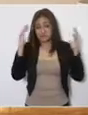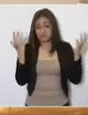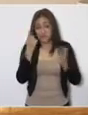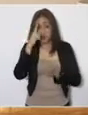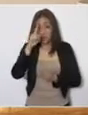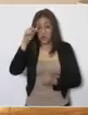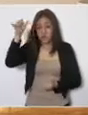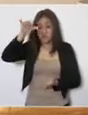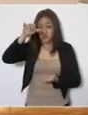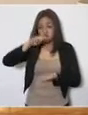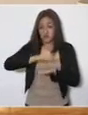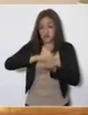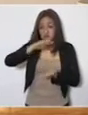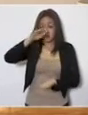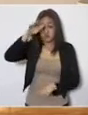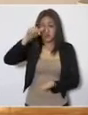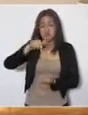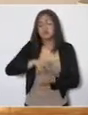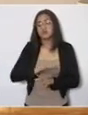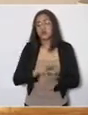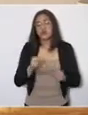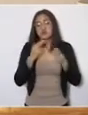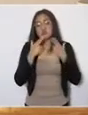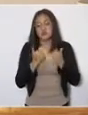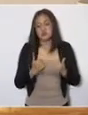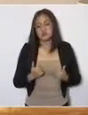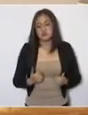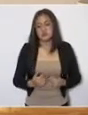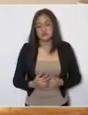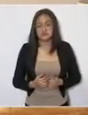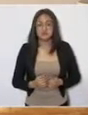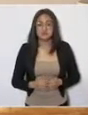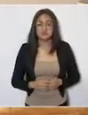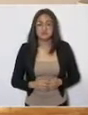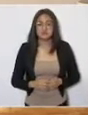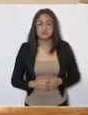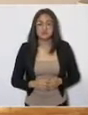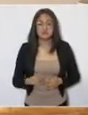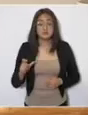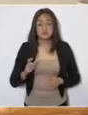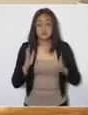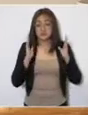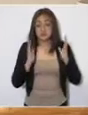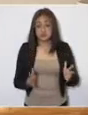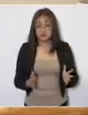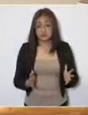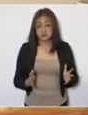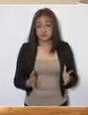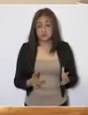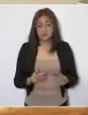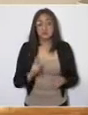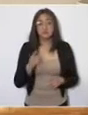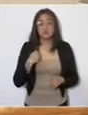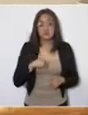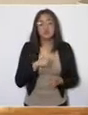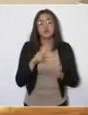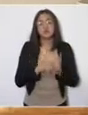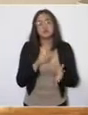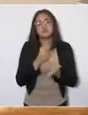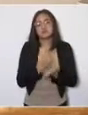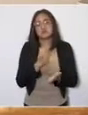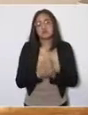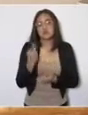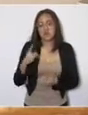se da durante el gobierno interino cuando ya estamos nosotros vuelven a insistir del